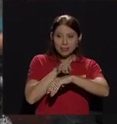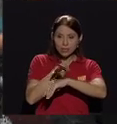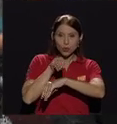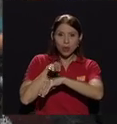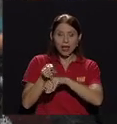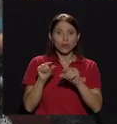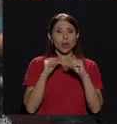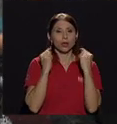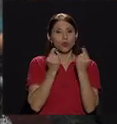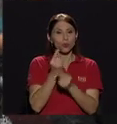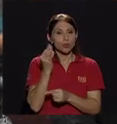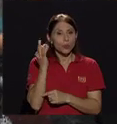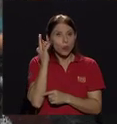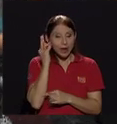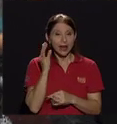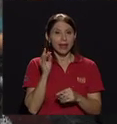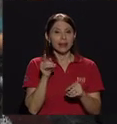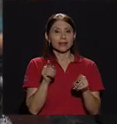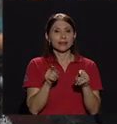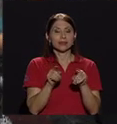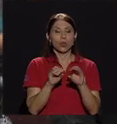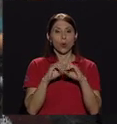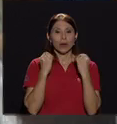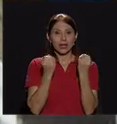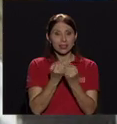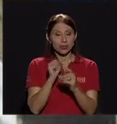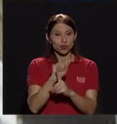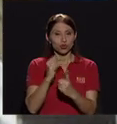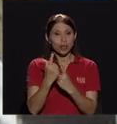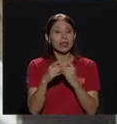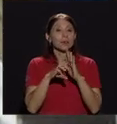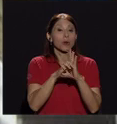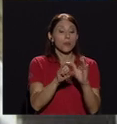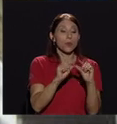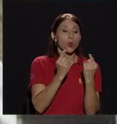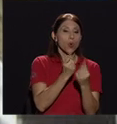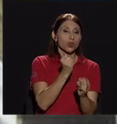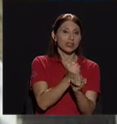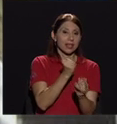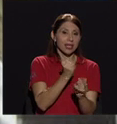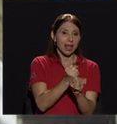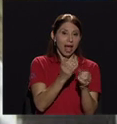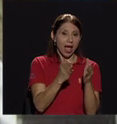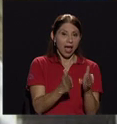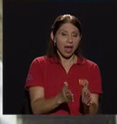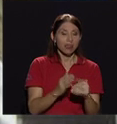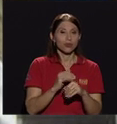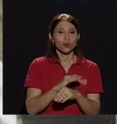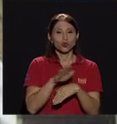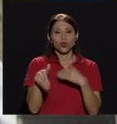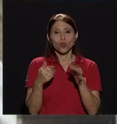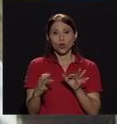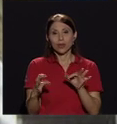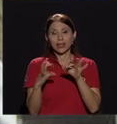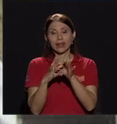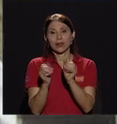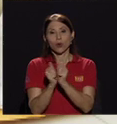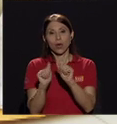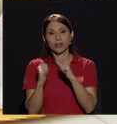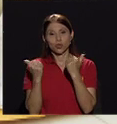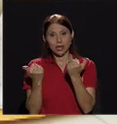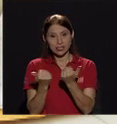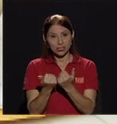de mujeres, organizaciones sociales como sindicatos, todo lo que tiene que ver